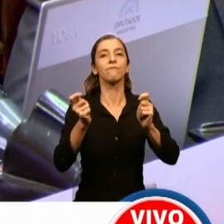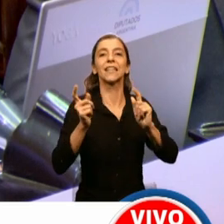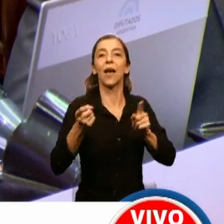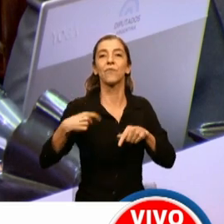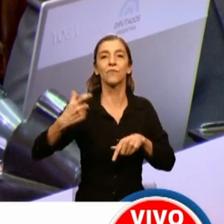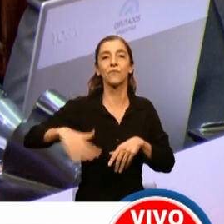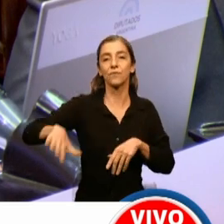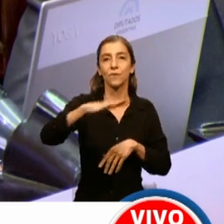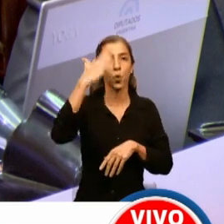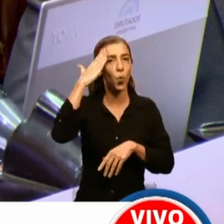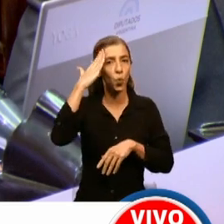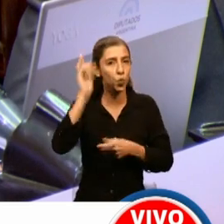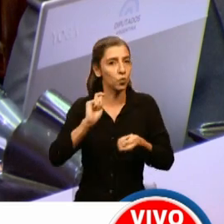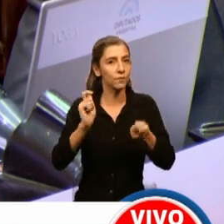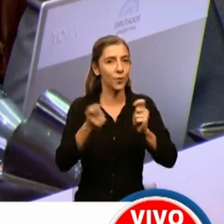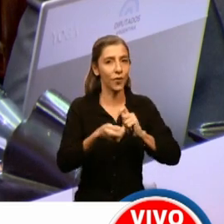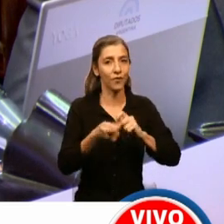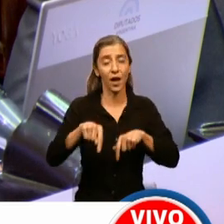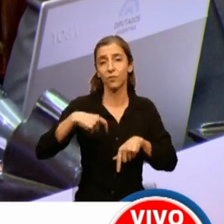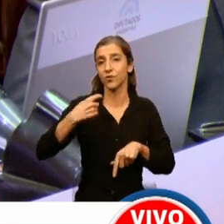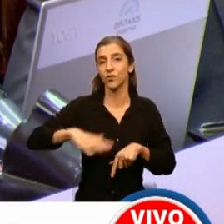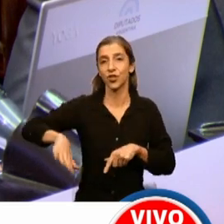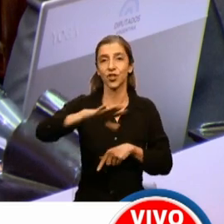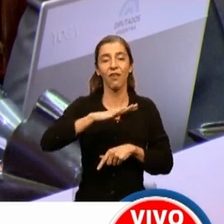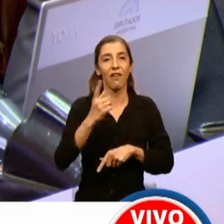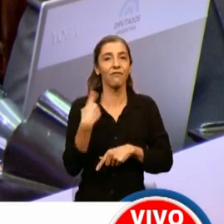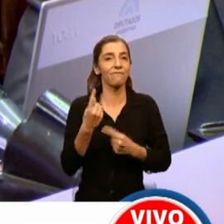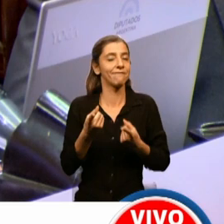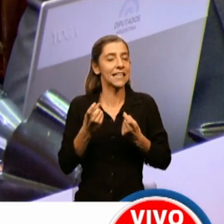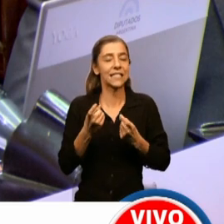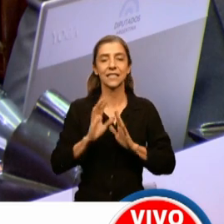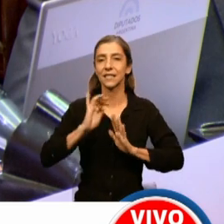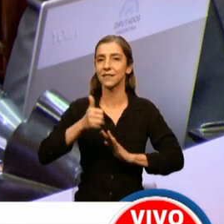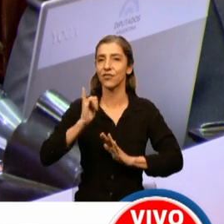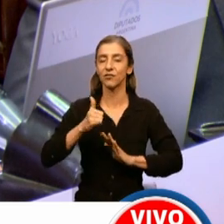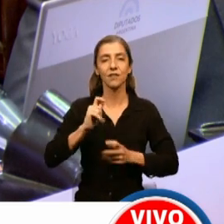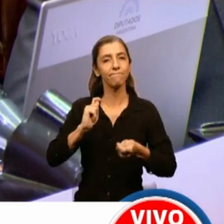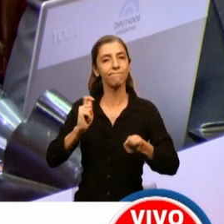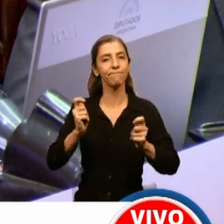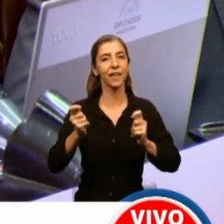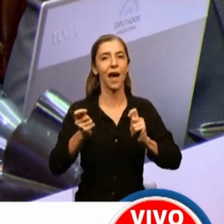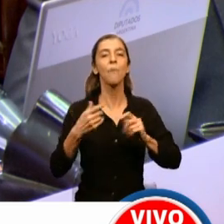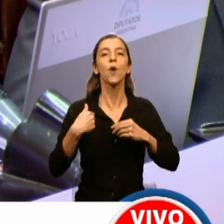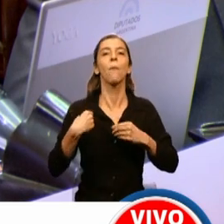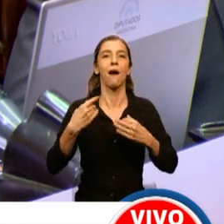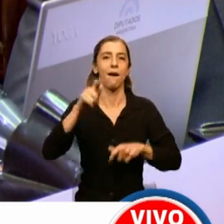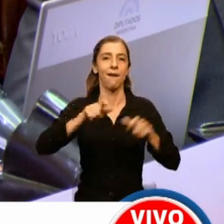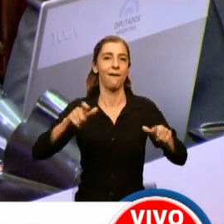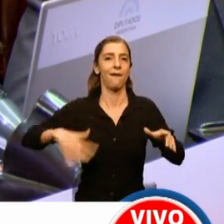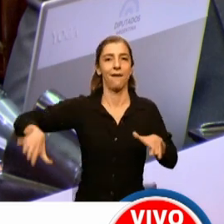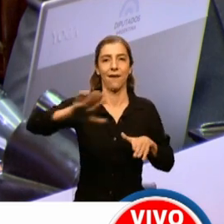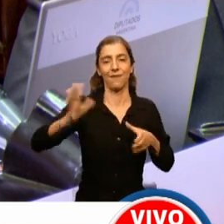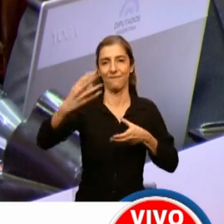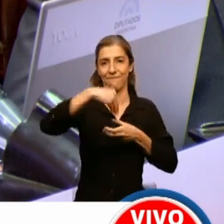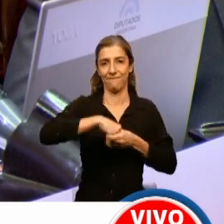necesarias en nuestra sociedad esta sociedad que necesitamos encaminarnos con espacios para todos y